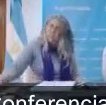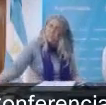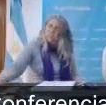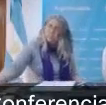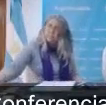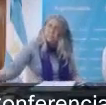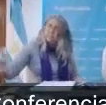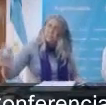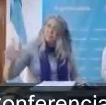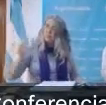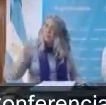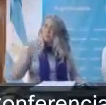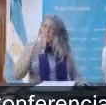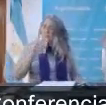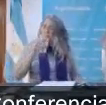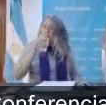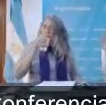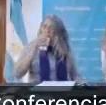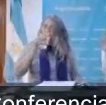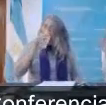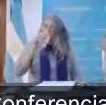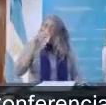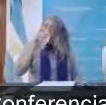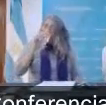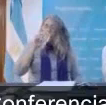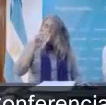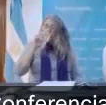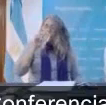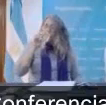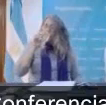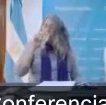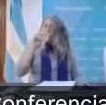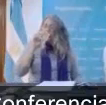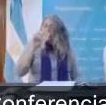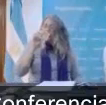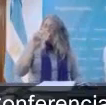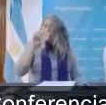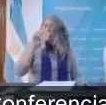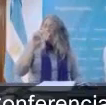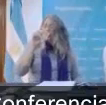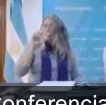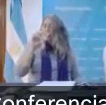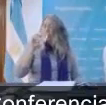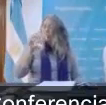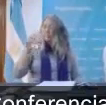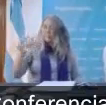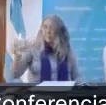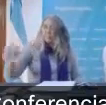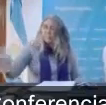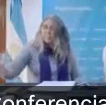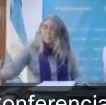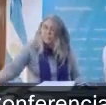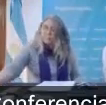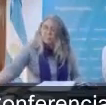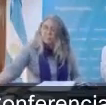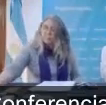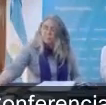paradigmas, que uno por un lado hizo foco más en la persona y otro por otro lado un foco más en el